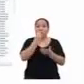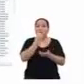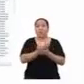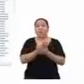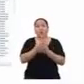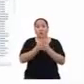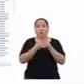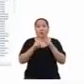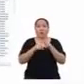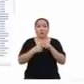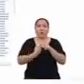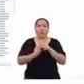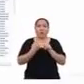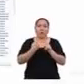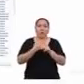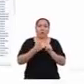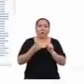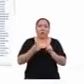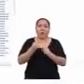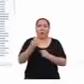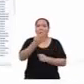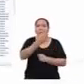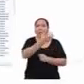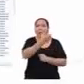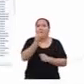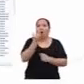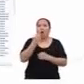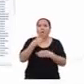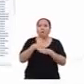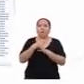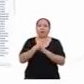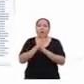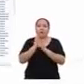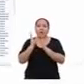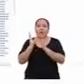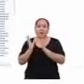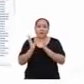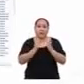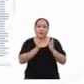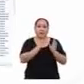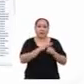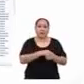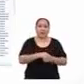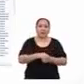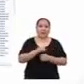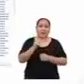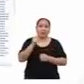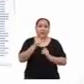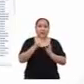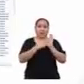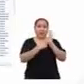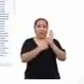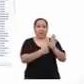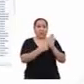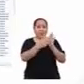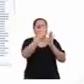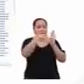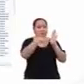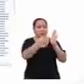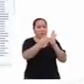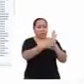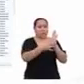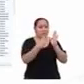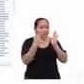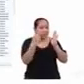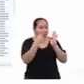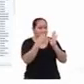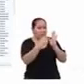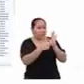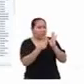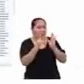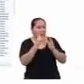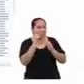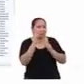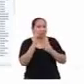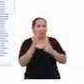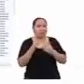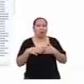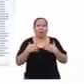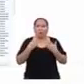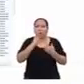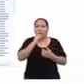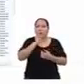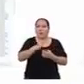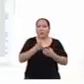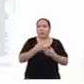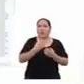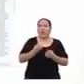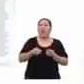comenzar, pero hay mejores formas de organizar la data. Tal como se muestra en la tabla, no podemos decir a simple vista, por